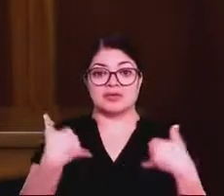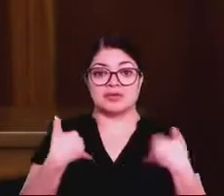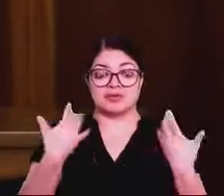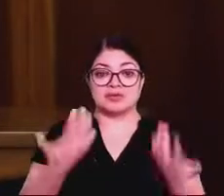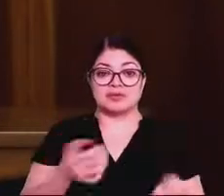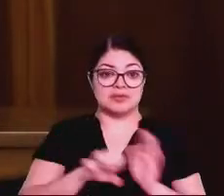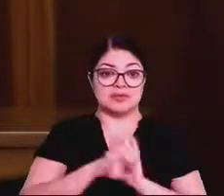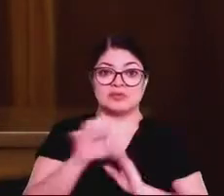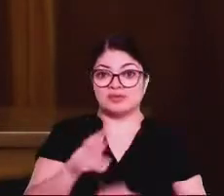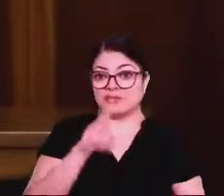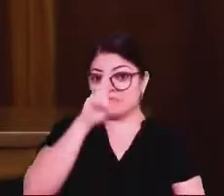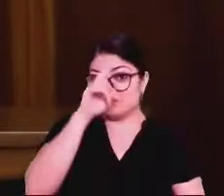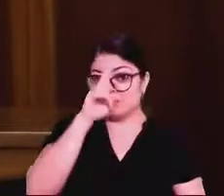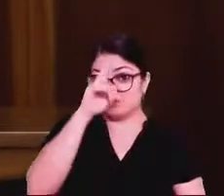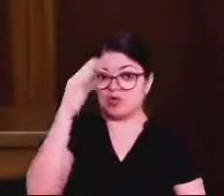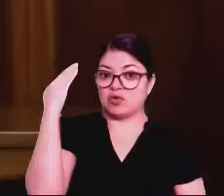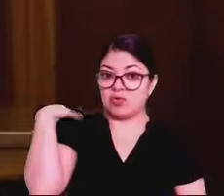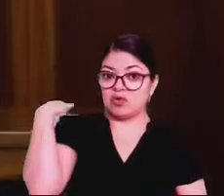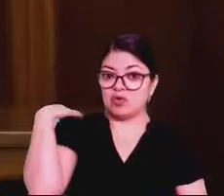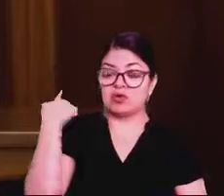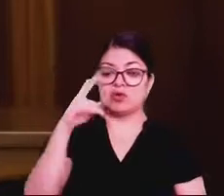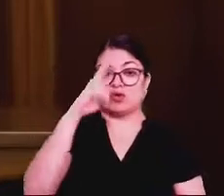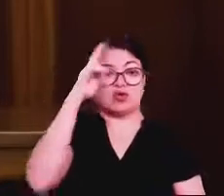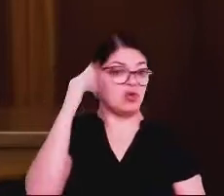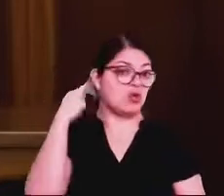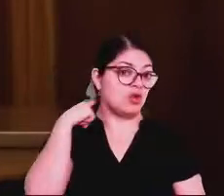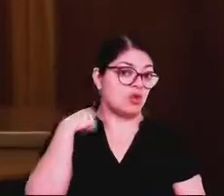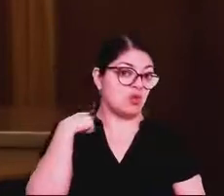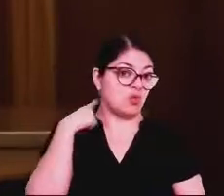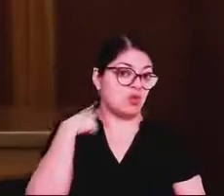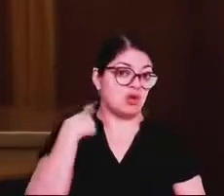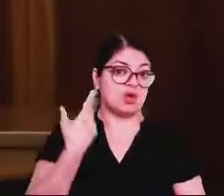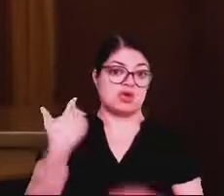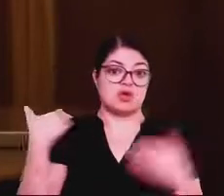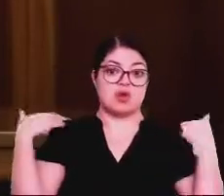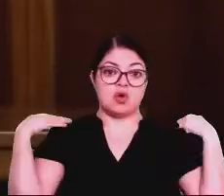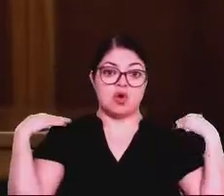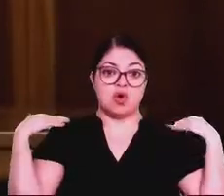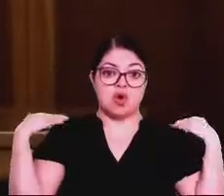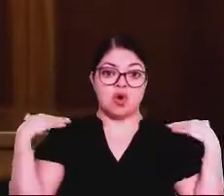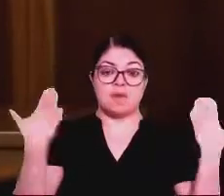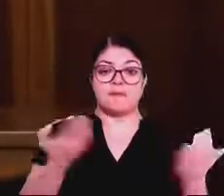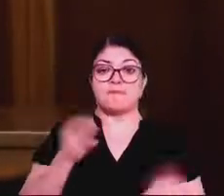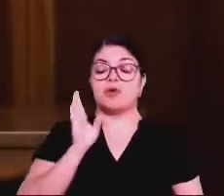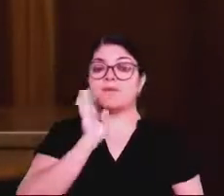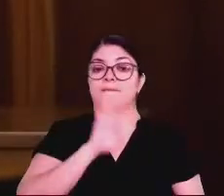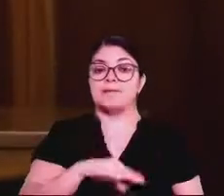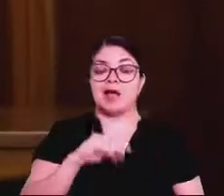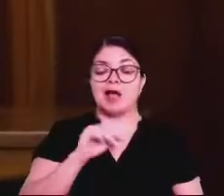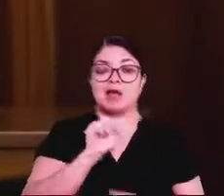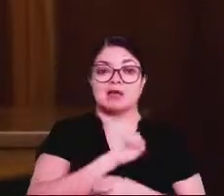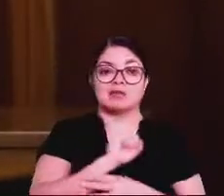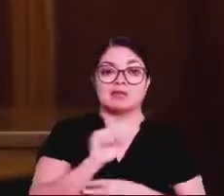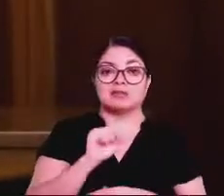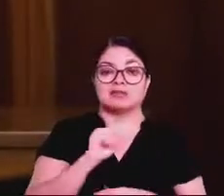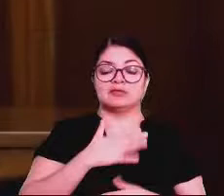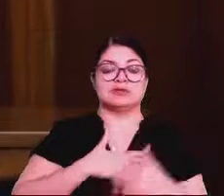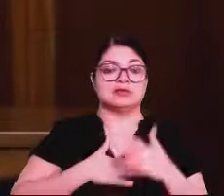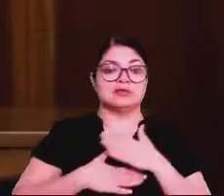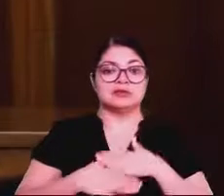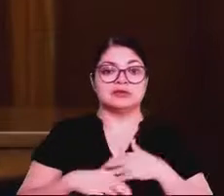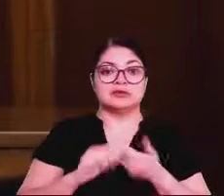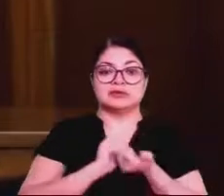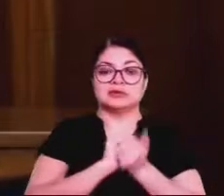como dolor de espalda, cuello y hombro, malas posturas, fatiga,